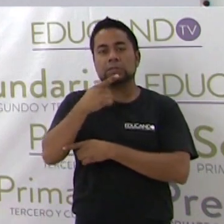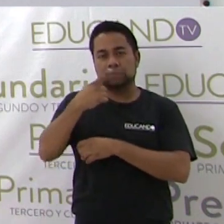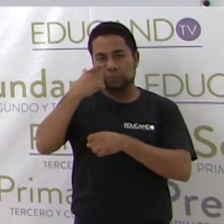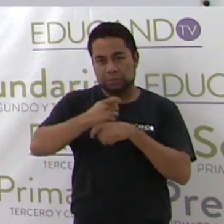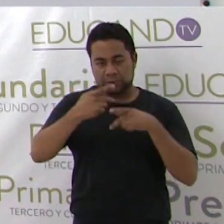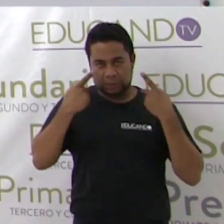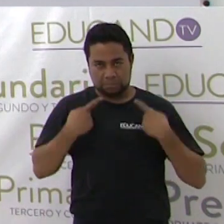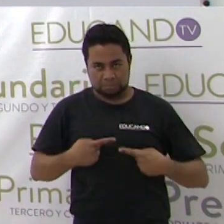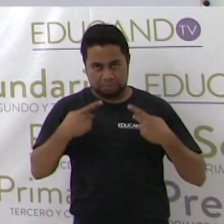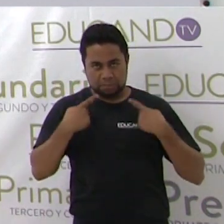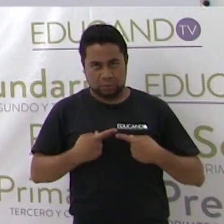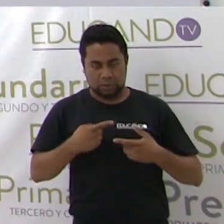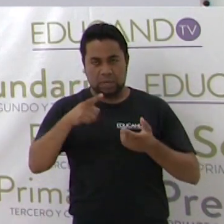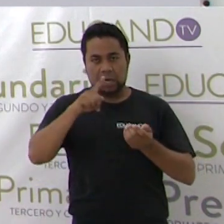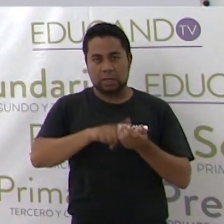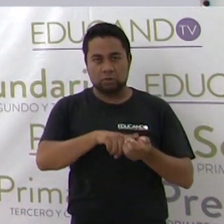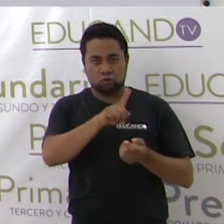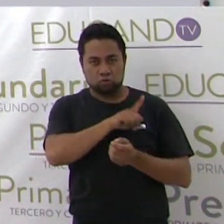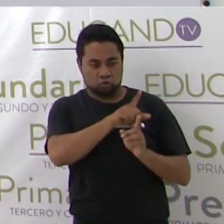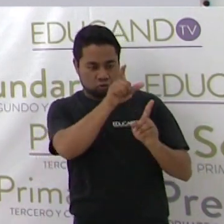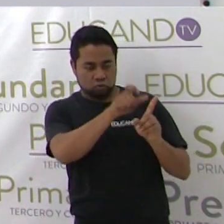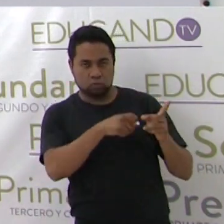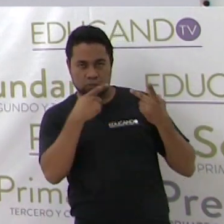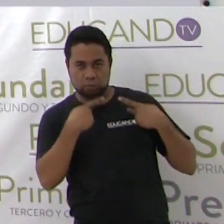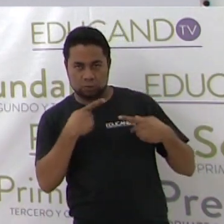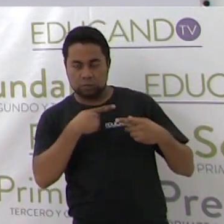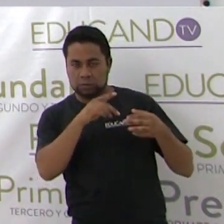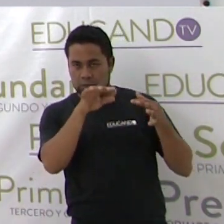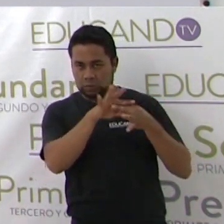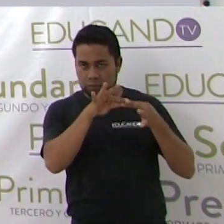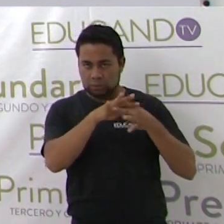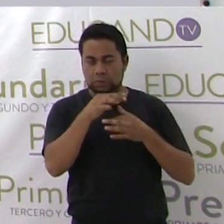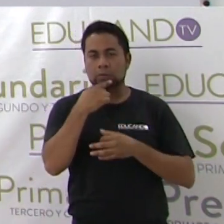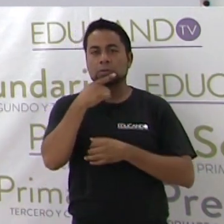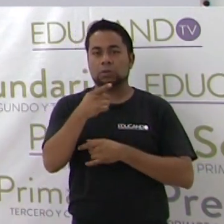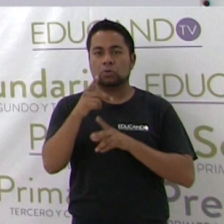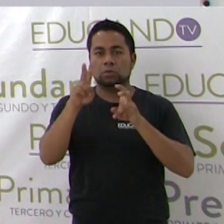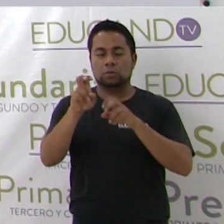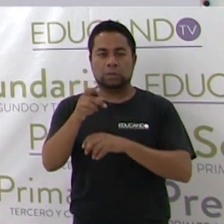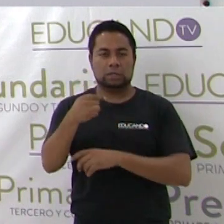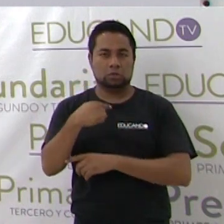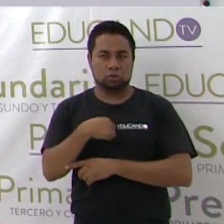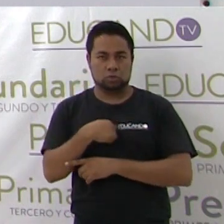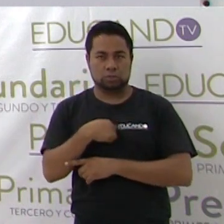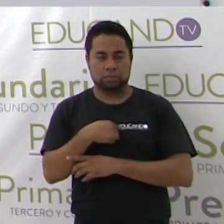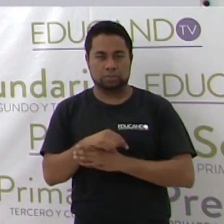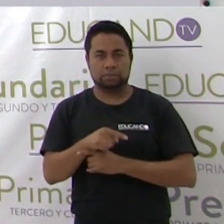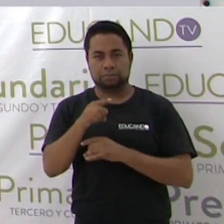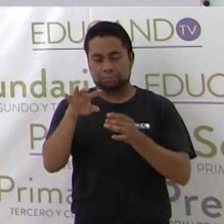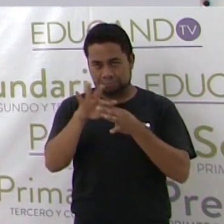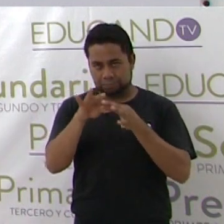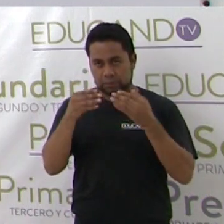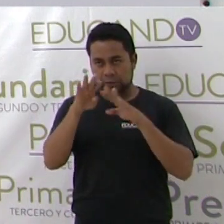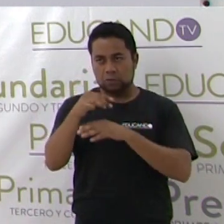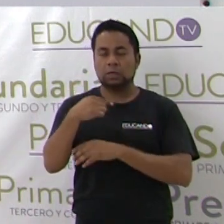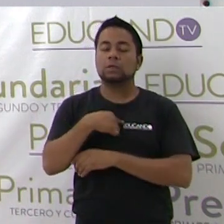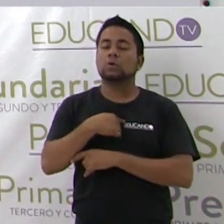en singular, estoy hablando del yo. ¿Bien? Estoy hablando de yo.